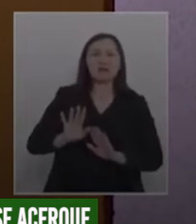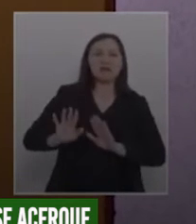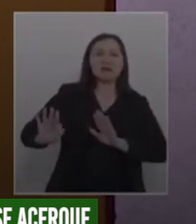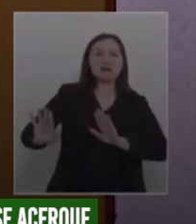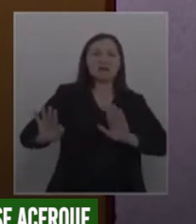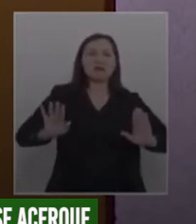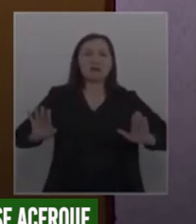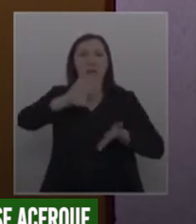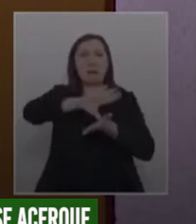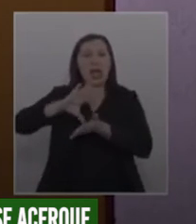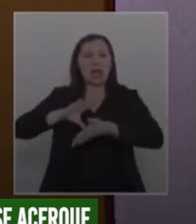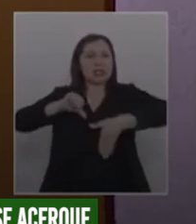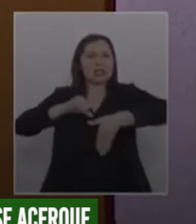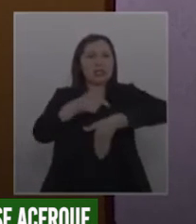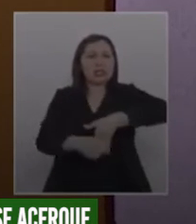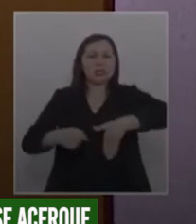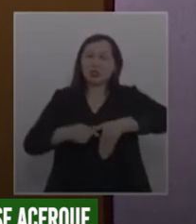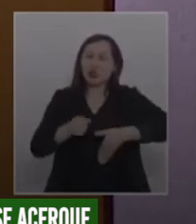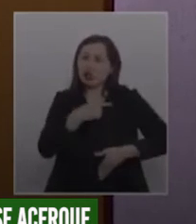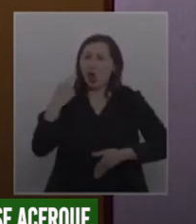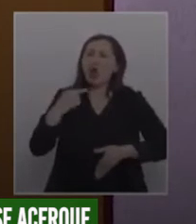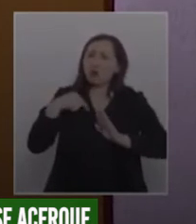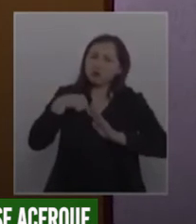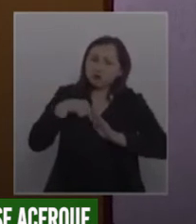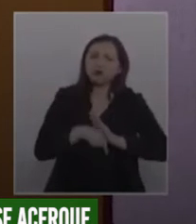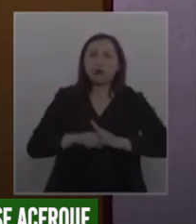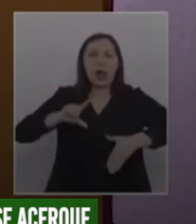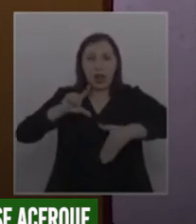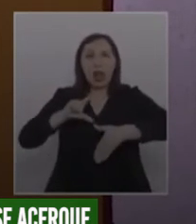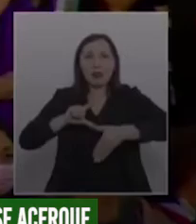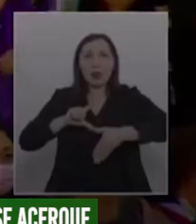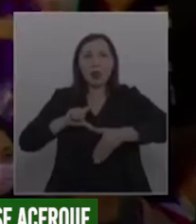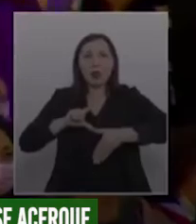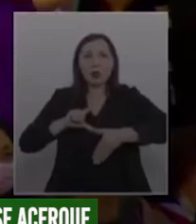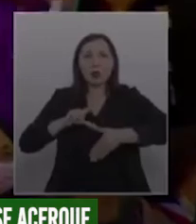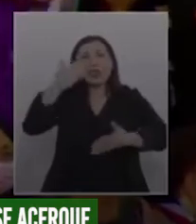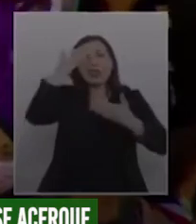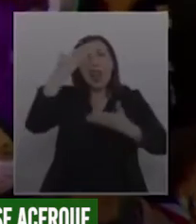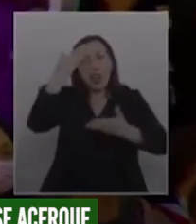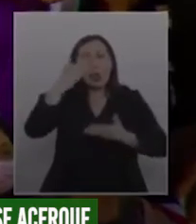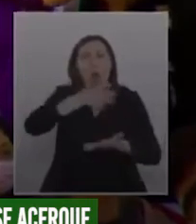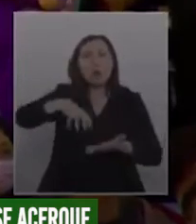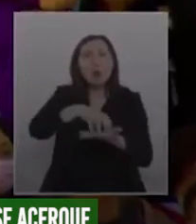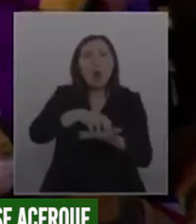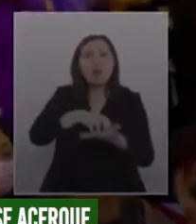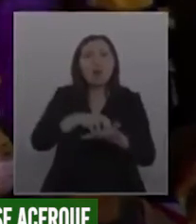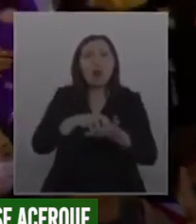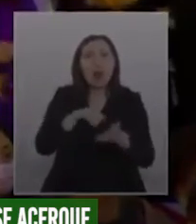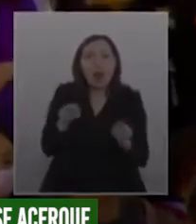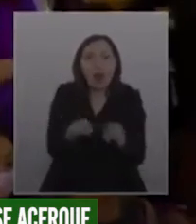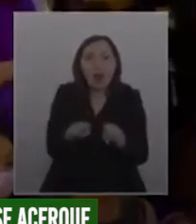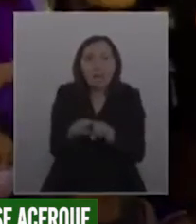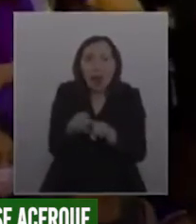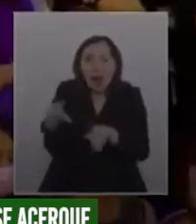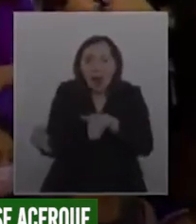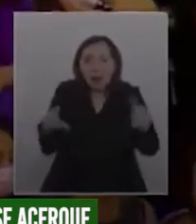afuera y por primera vez se corrieron todo lo que son las vallas papales las vallas de contención se habilitaron para